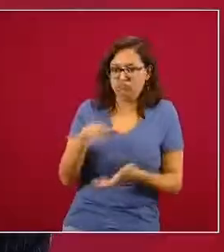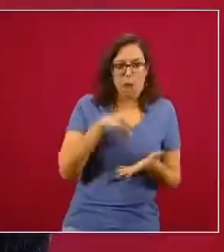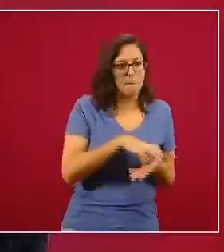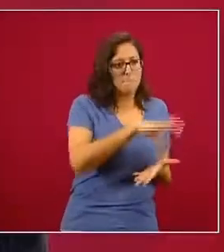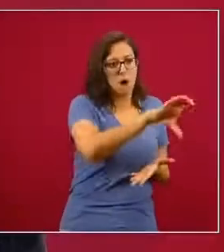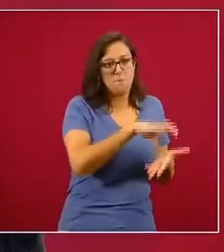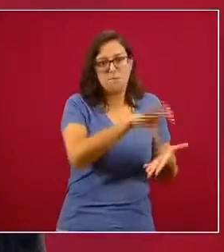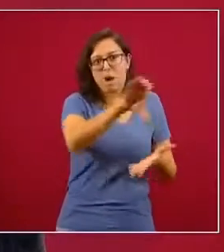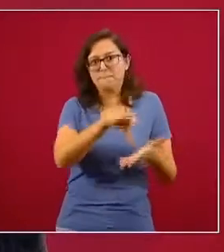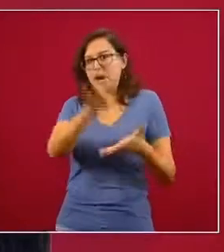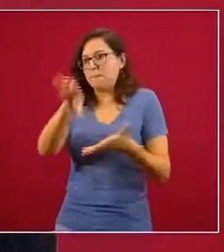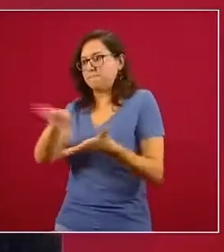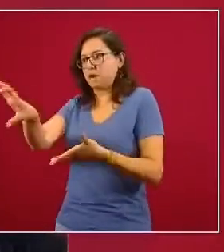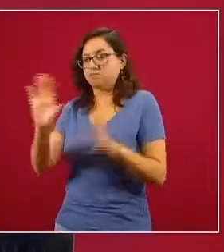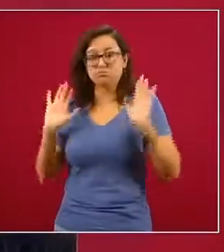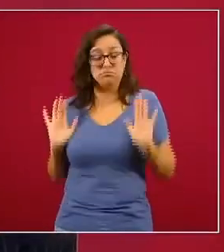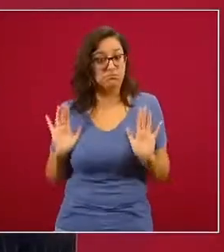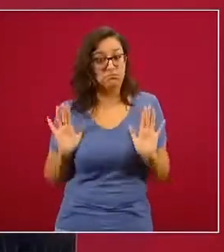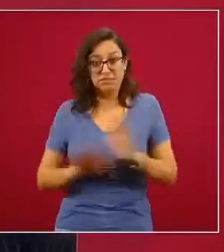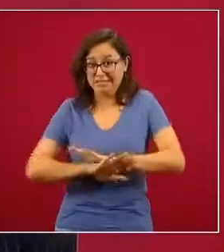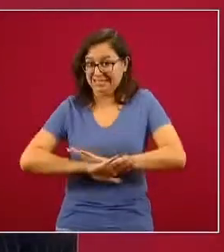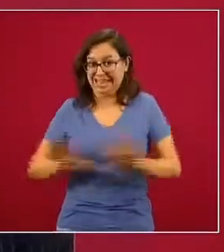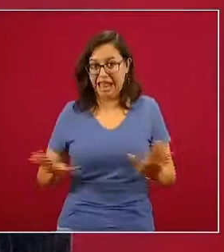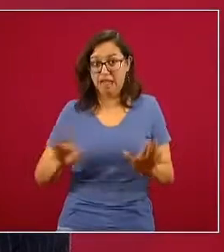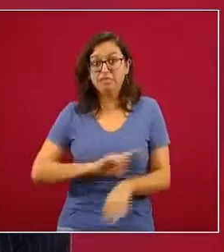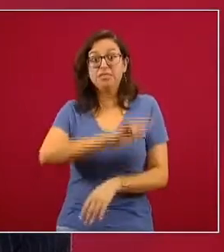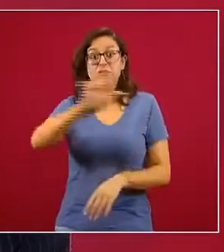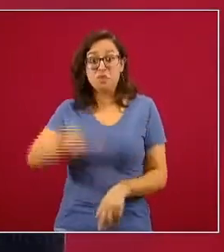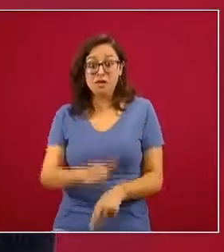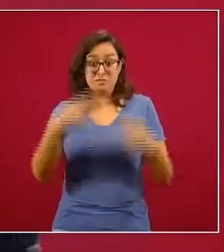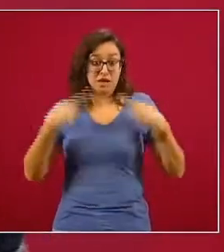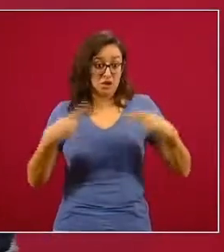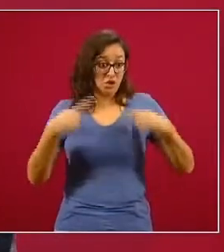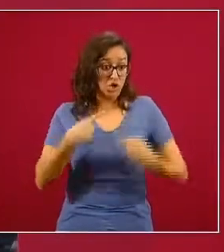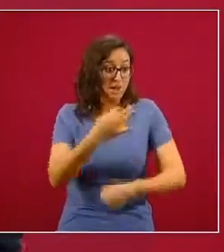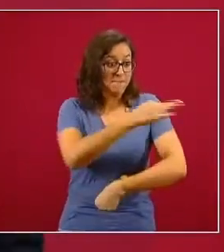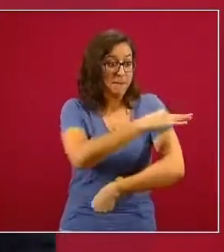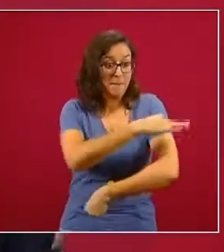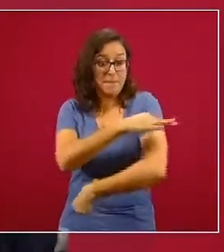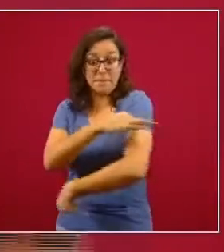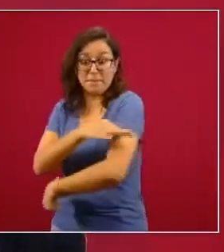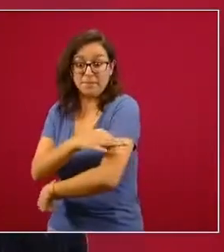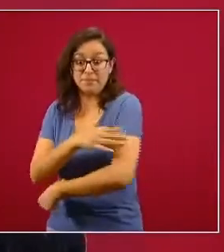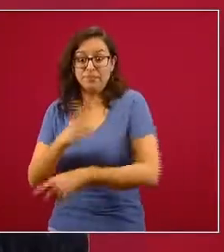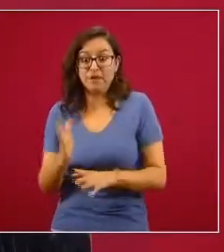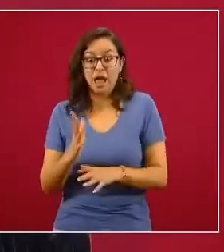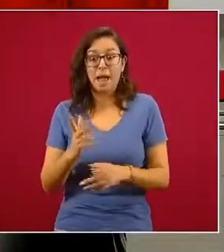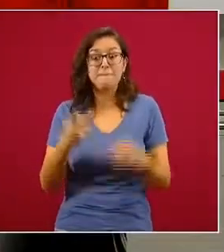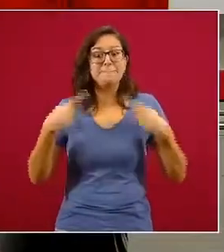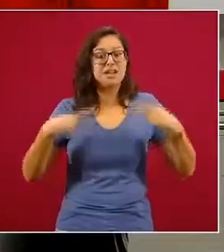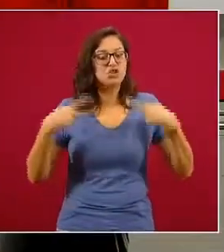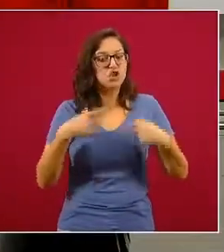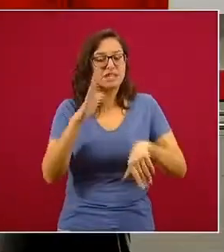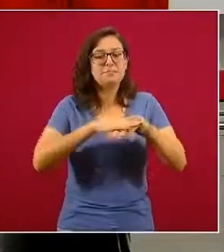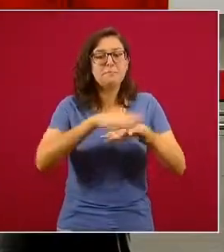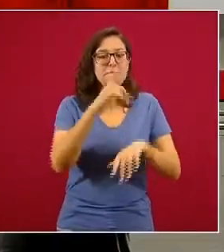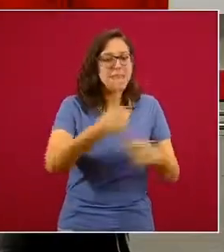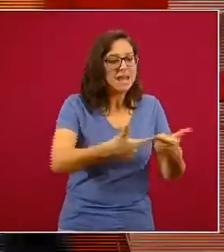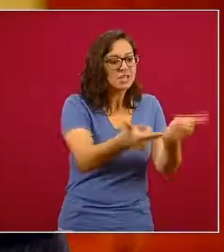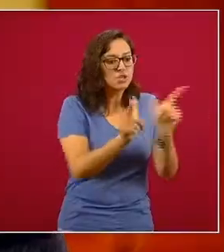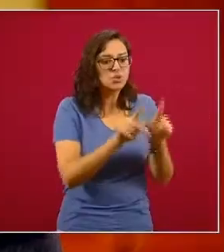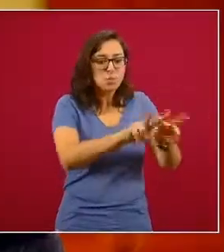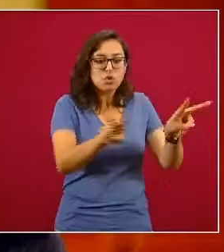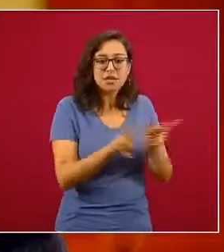y forma y ponerlas a las poblaciones de alto riesgo y no al primero que pase son los